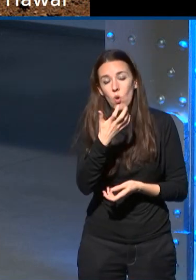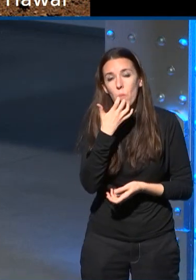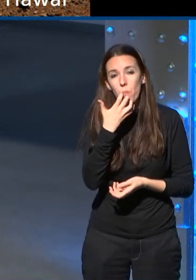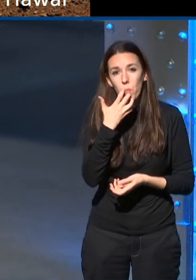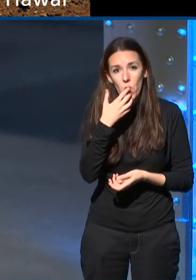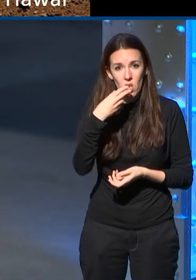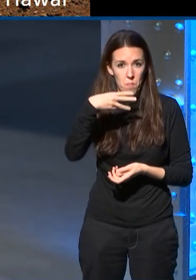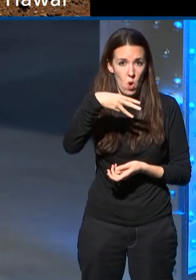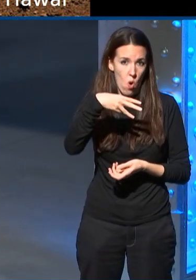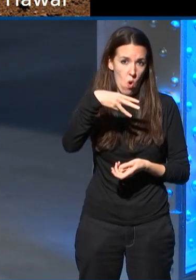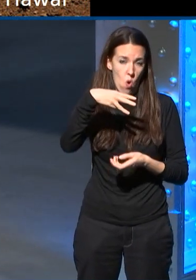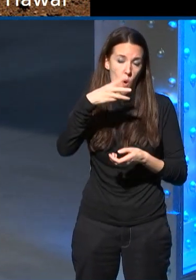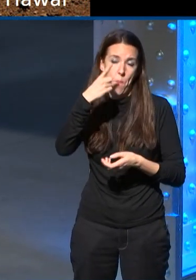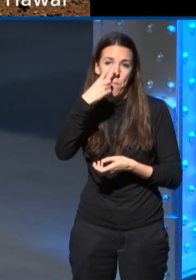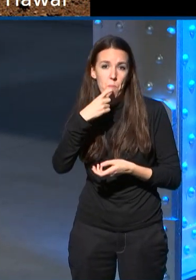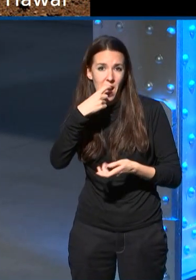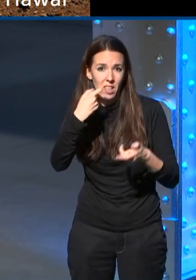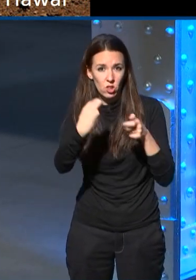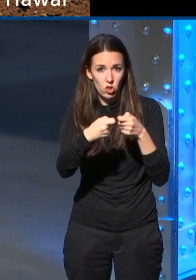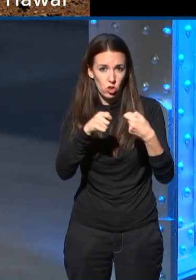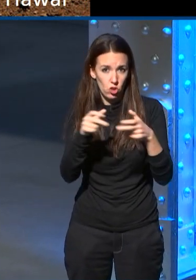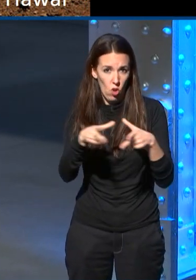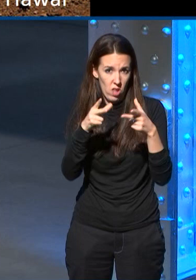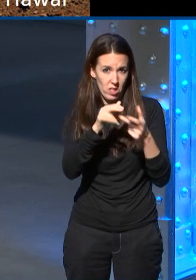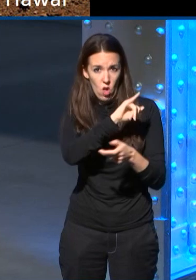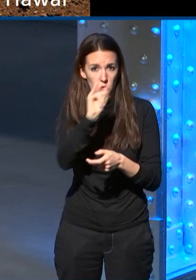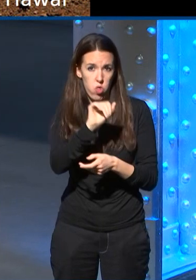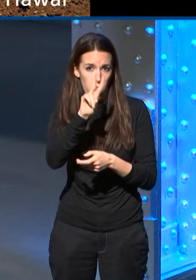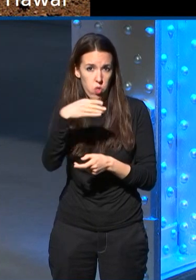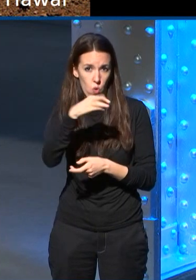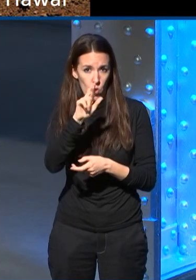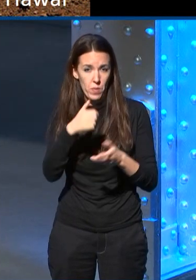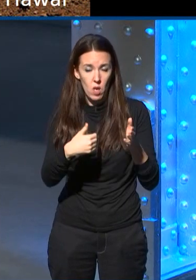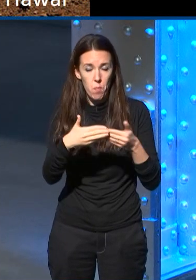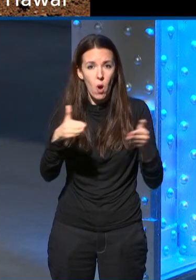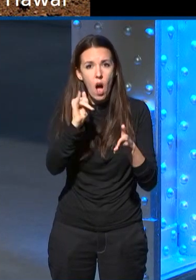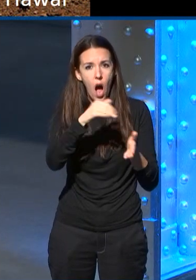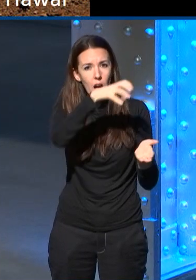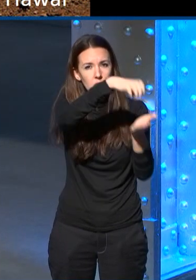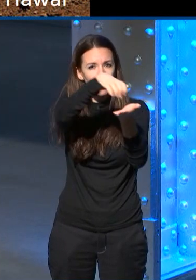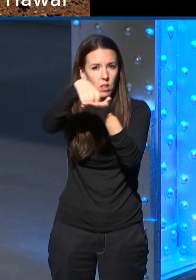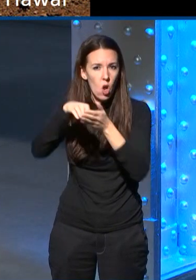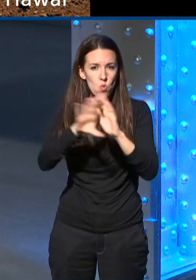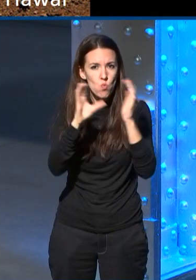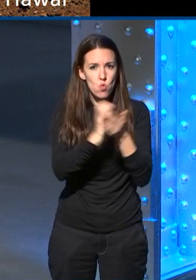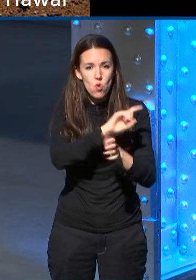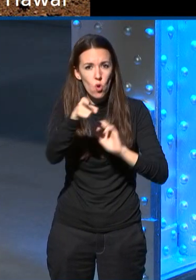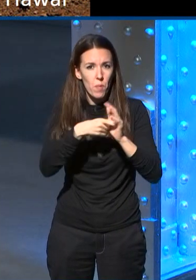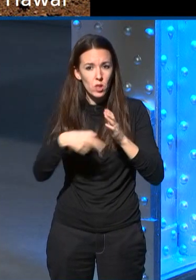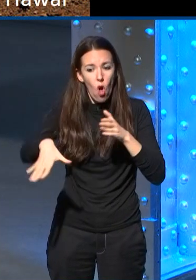Mars Society, esta sociedad que montó Zubrin, pues tiene varias instalaciones por todo el mundo, en